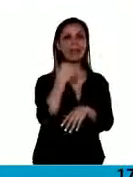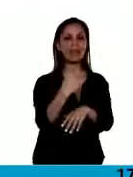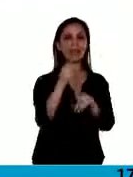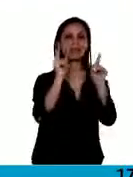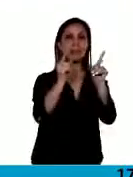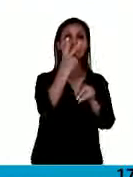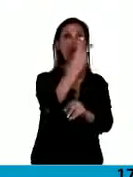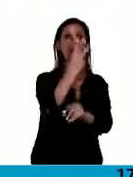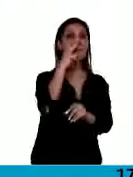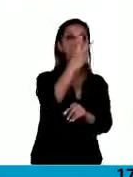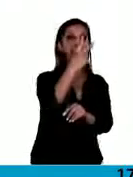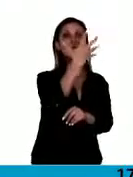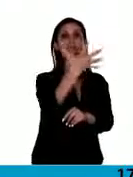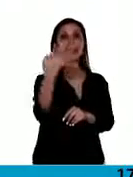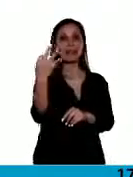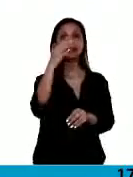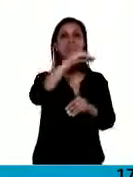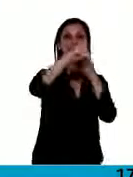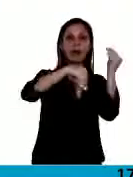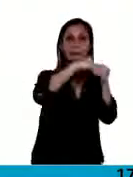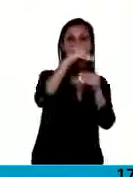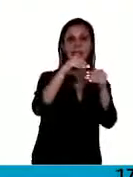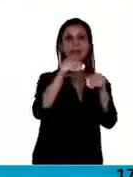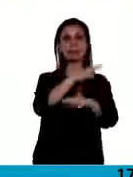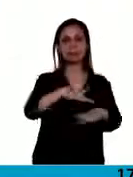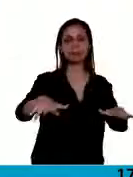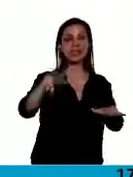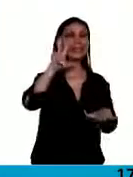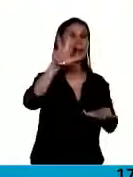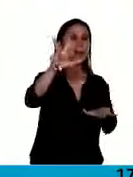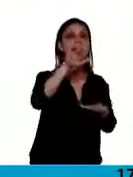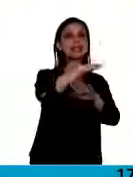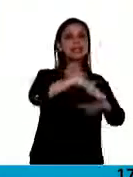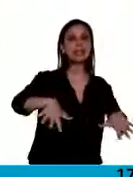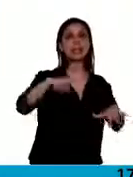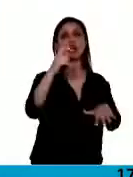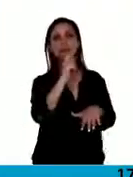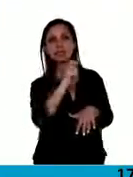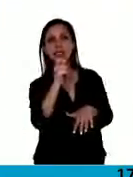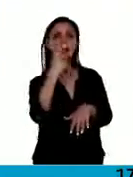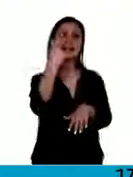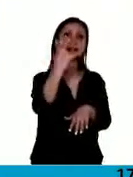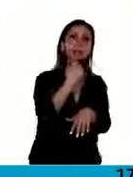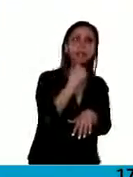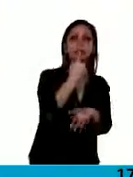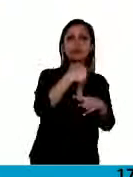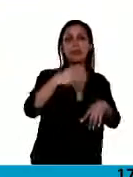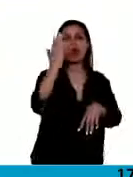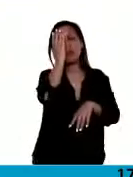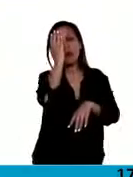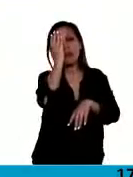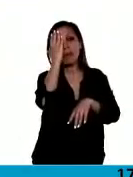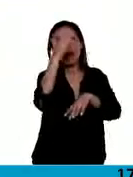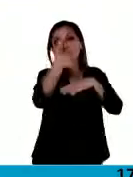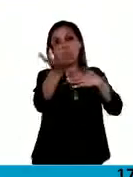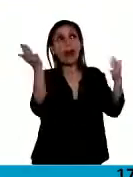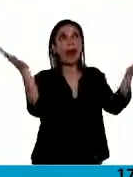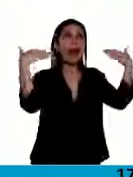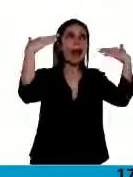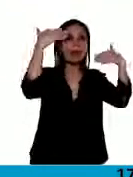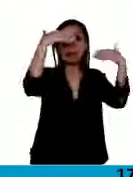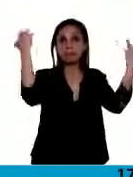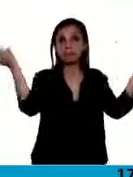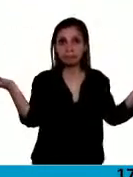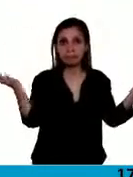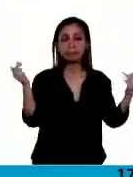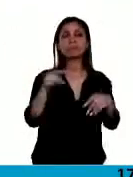familias, con más de 3.000 niñas, niños, niñes, duermen a la intemperie, con